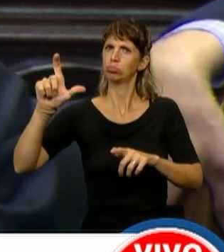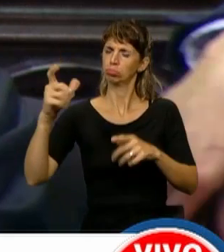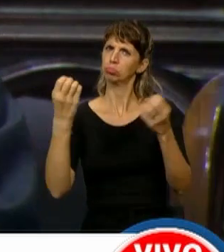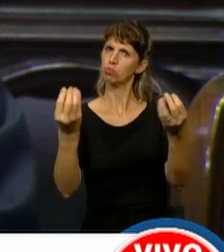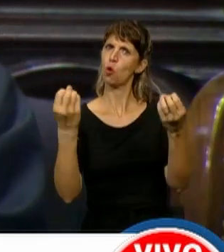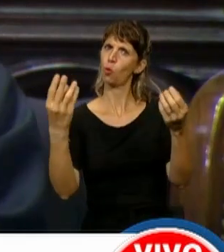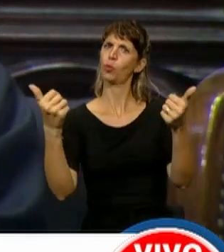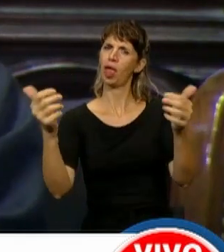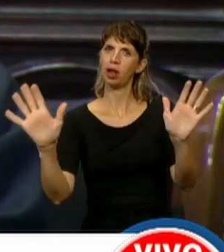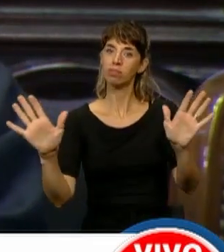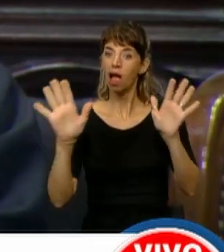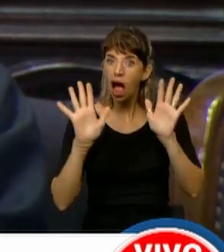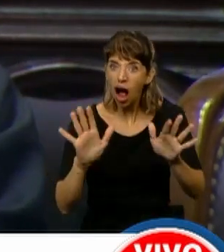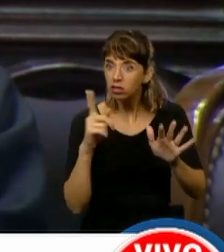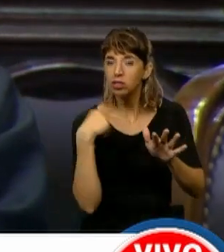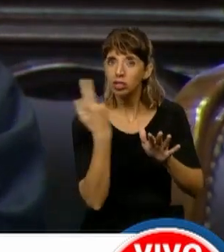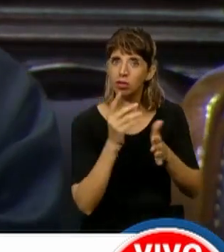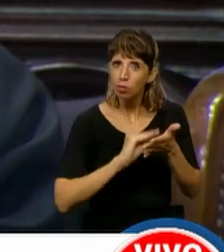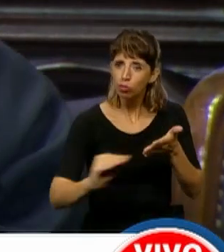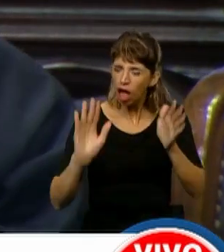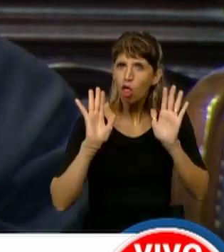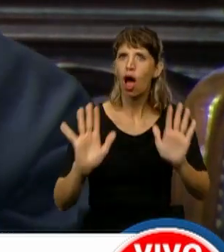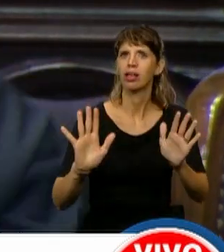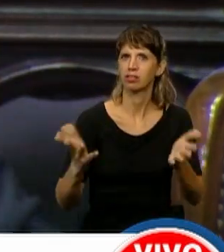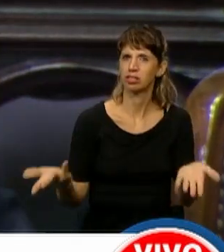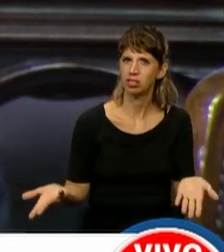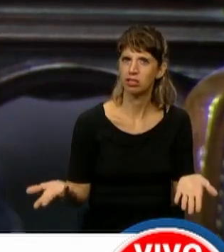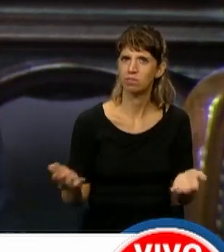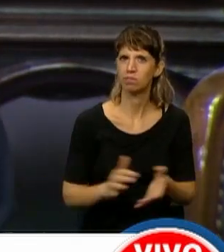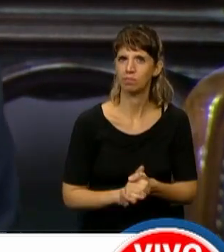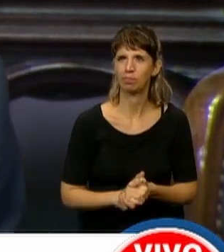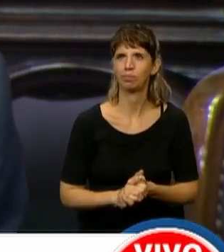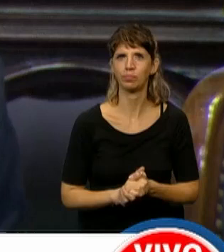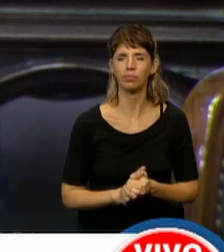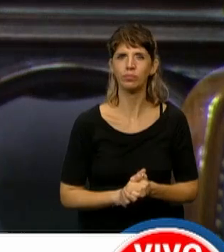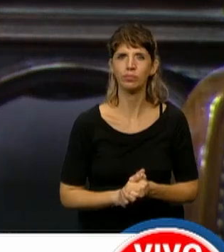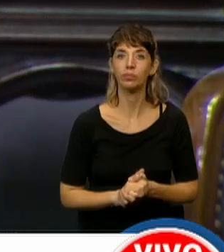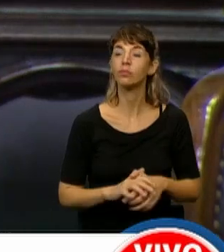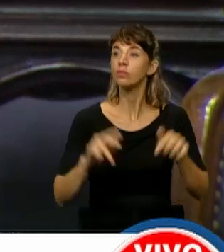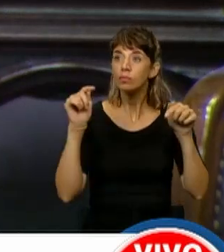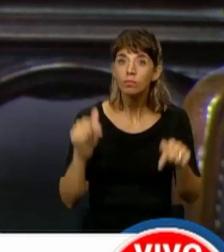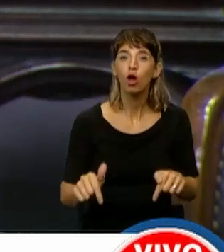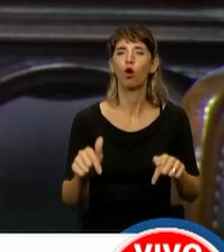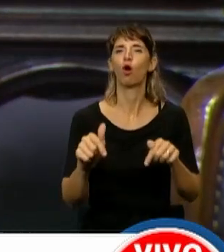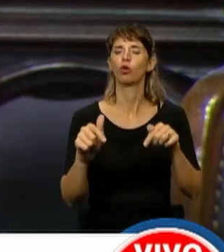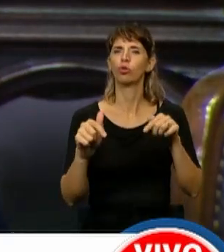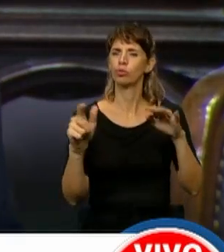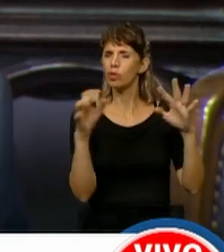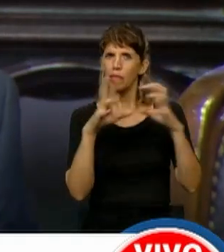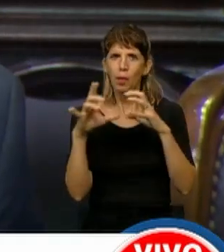así estamos la clase política. Así estamos, señor presidente. Y hoy discutimos cosas